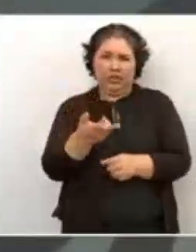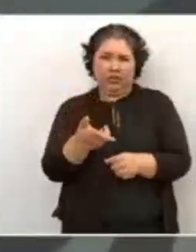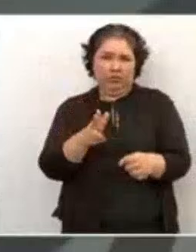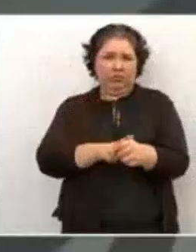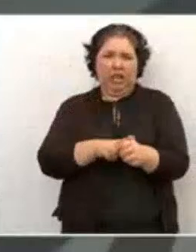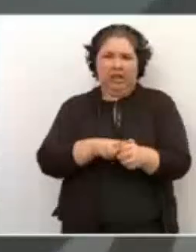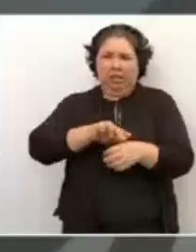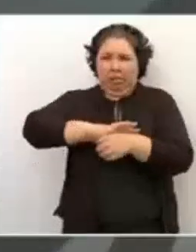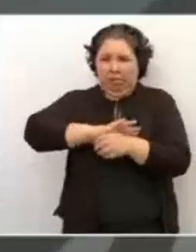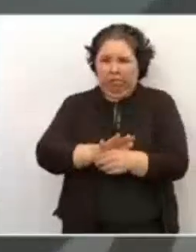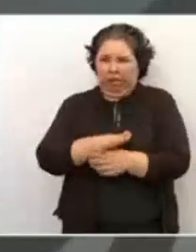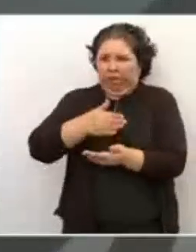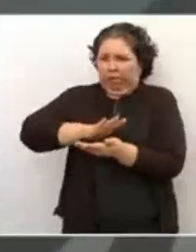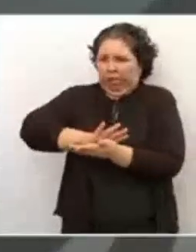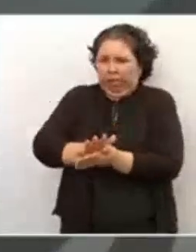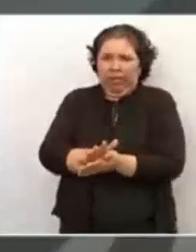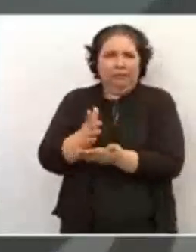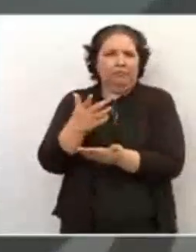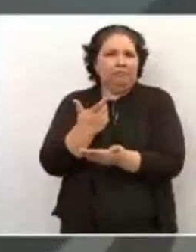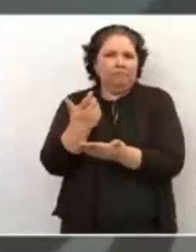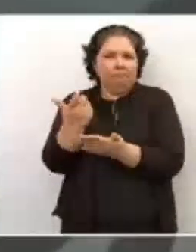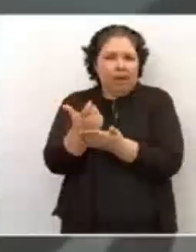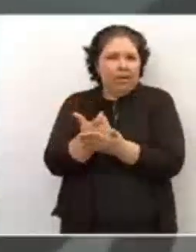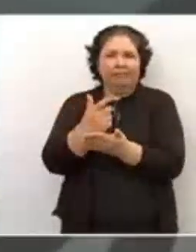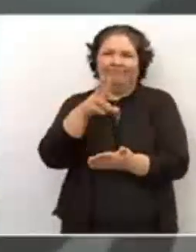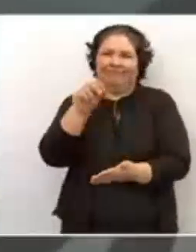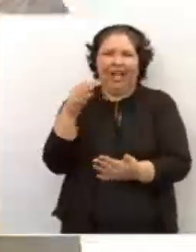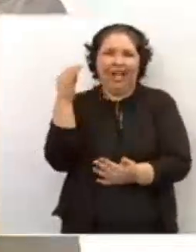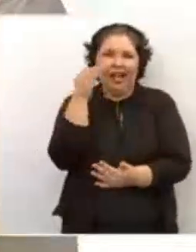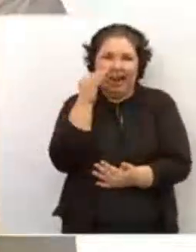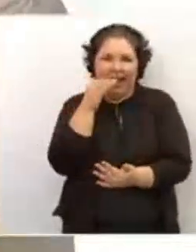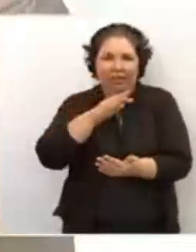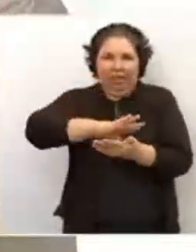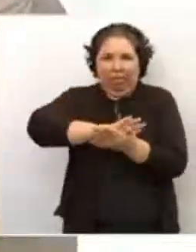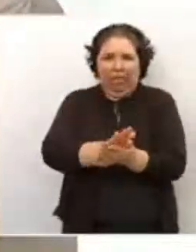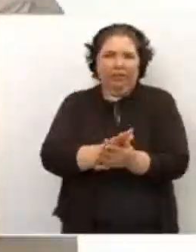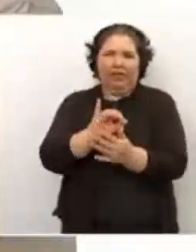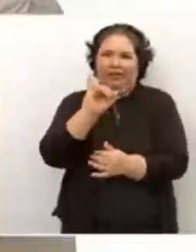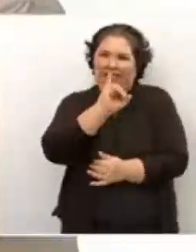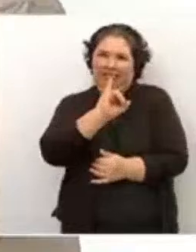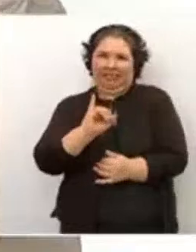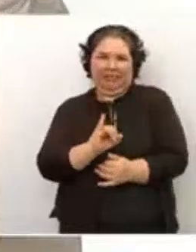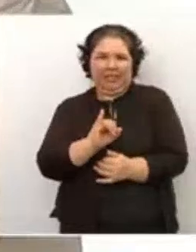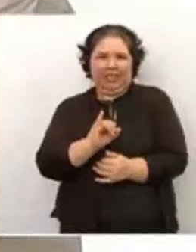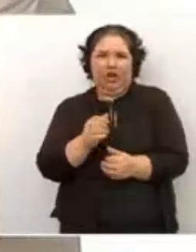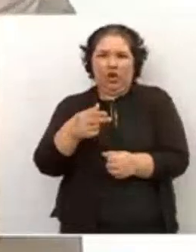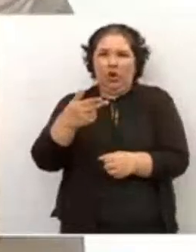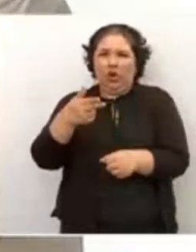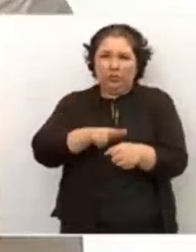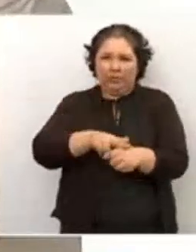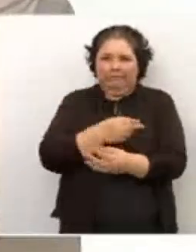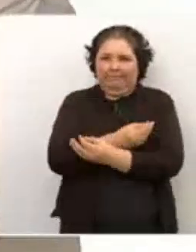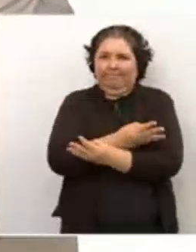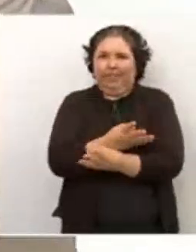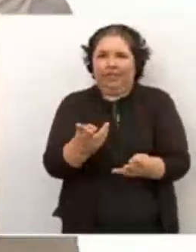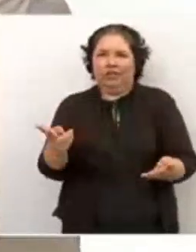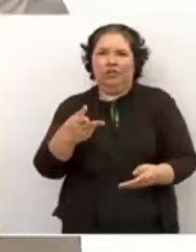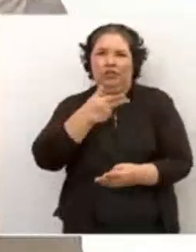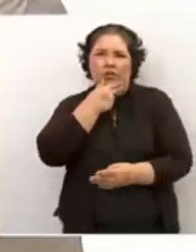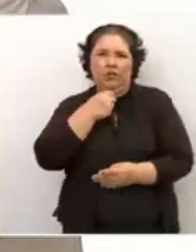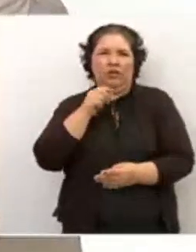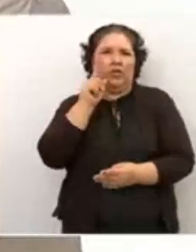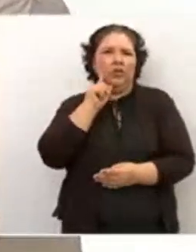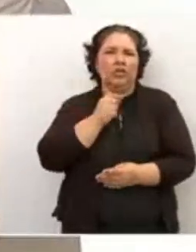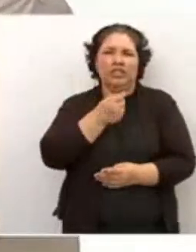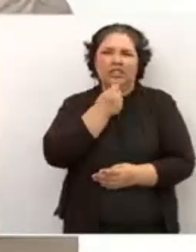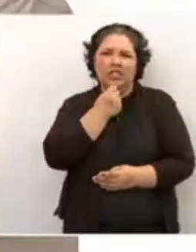excluye, un hospital que no cobra y un hospital que no discrimina. Un hospital para todas y para todos. Con una